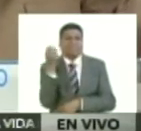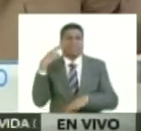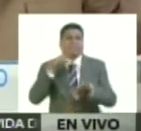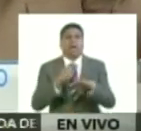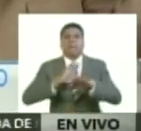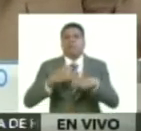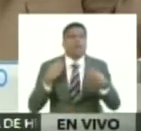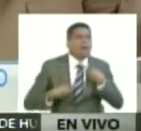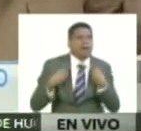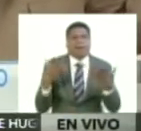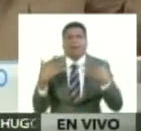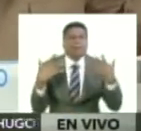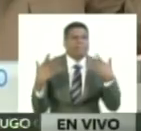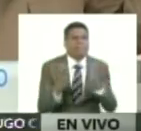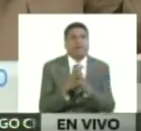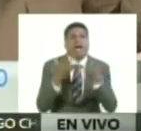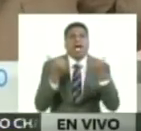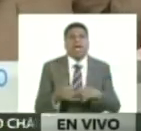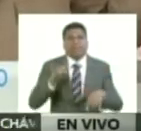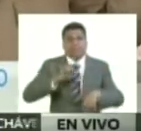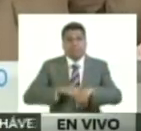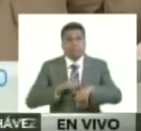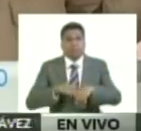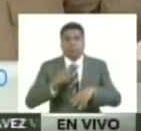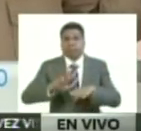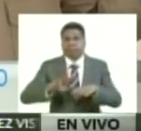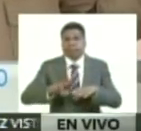A estas alturas nosotros ya estábamos tumbados, según Ramos Alup.